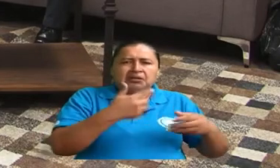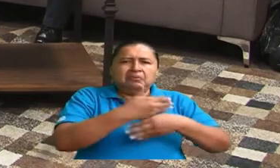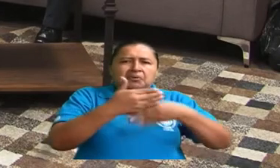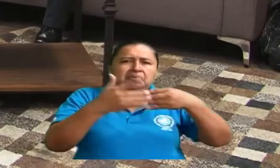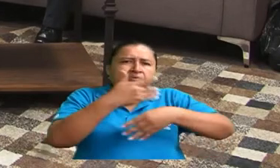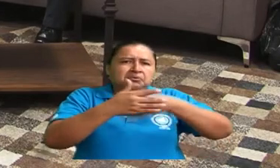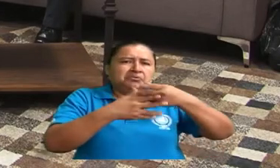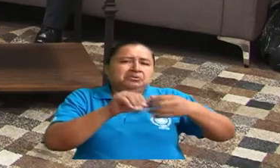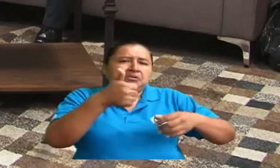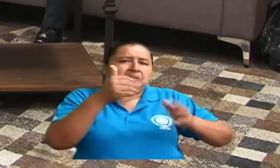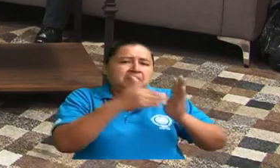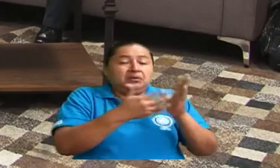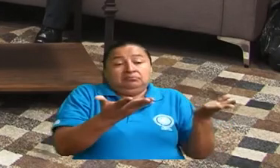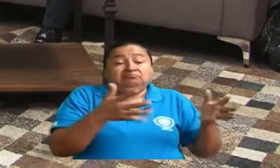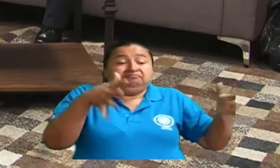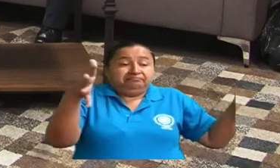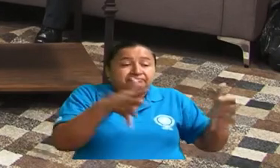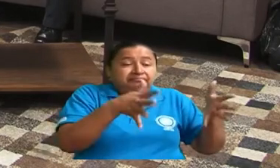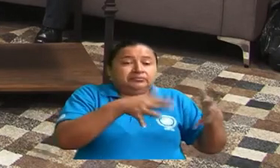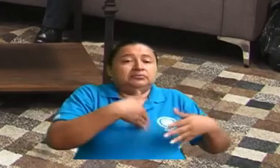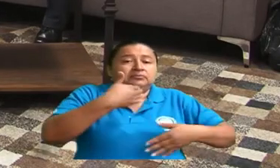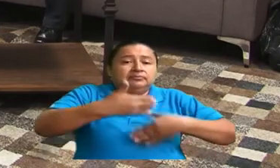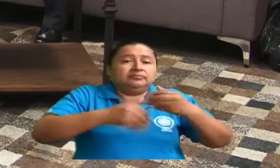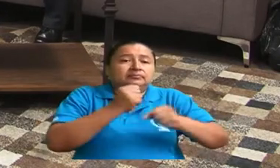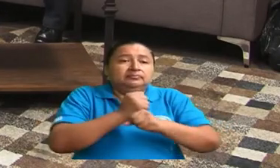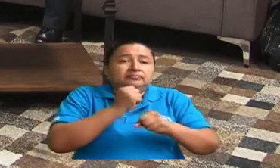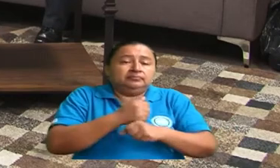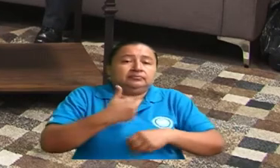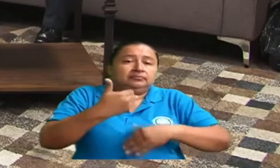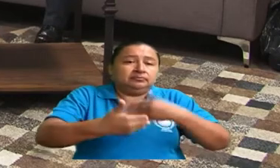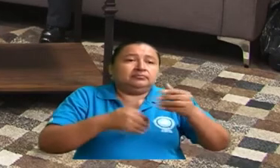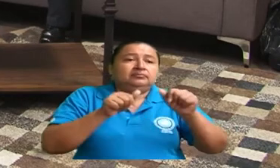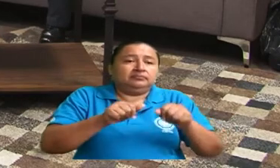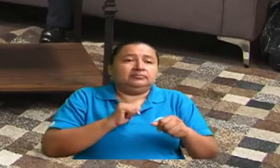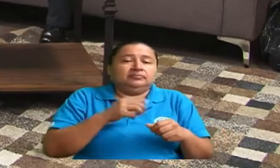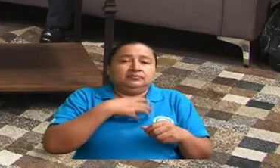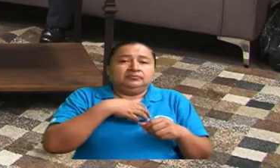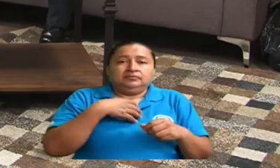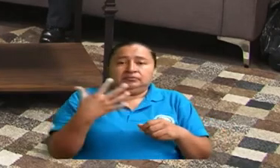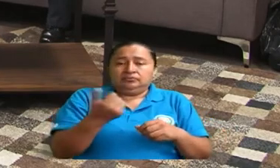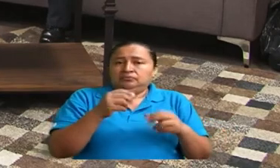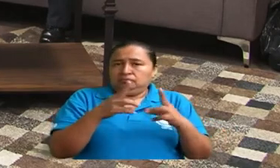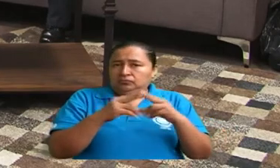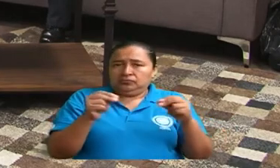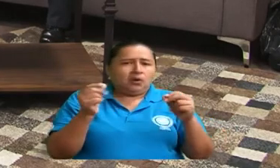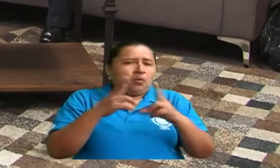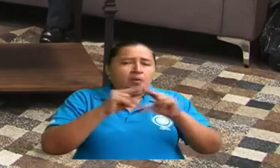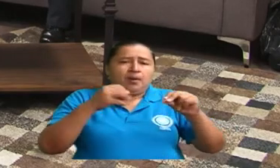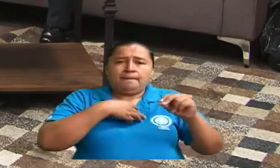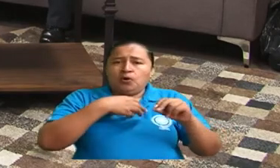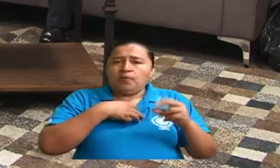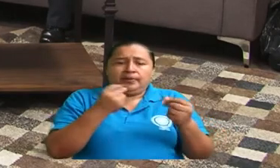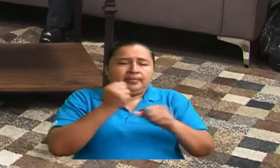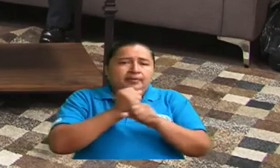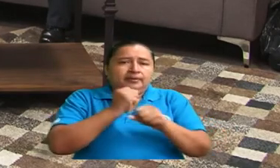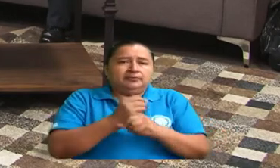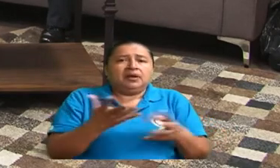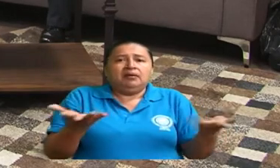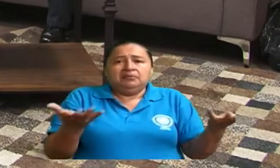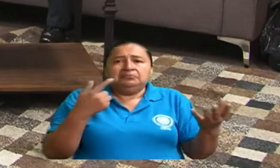6 mil. ¿Ya? Entonces, son los procesos también. Totalmente de mano de obra nicaragüense, totalmente. Totalmente, pues, o sea, a ver,